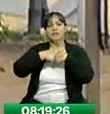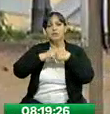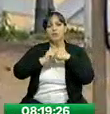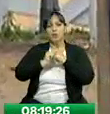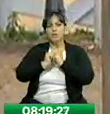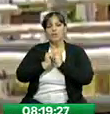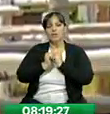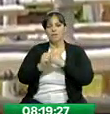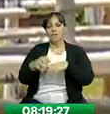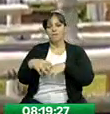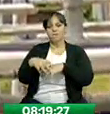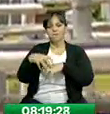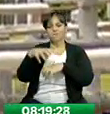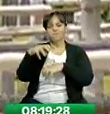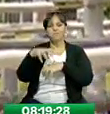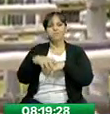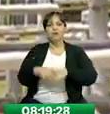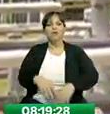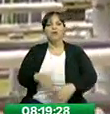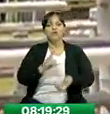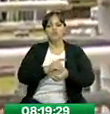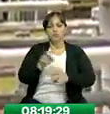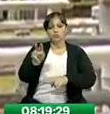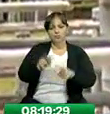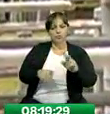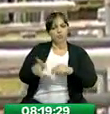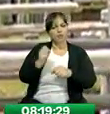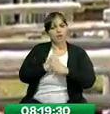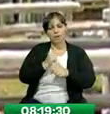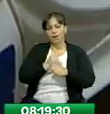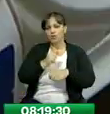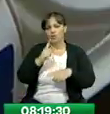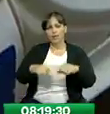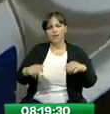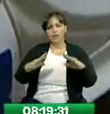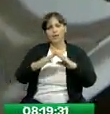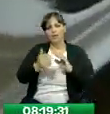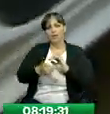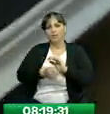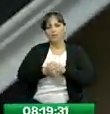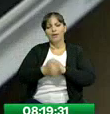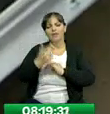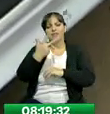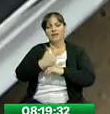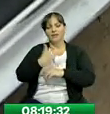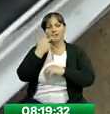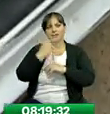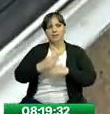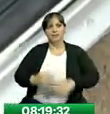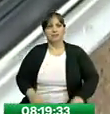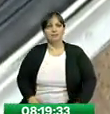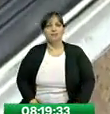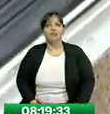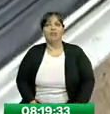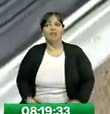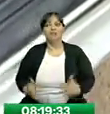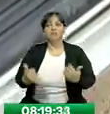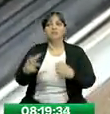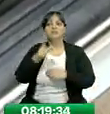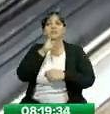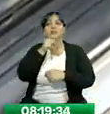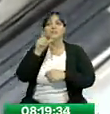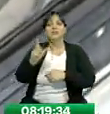acontecimientos la fiscalía del cantón balzar actuó de oficio y ahora se buscará a los principales responsables